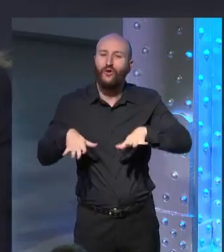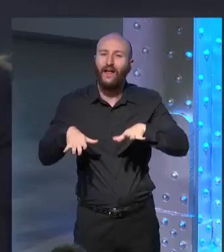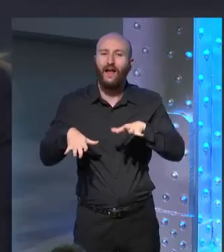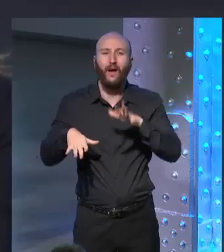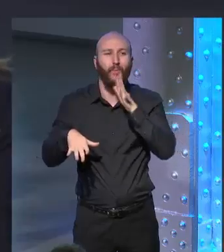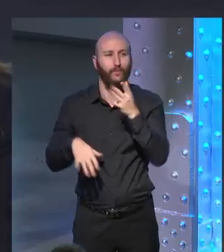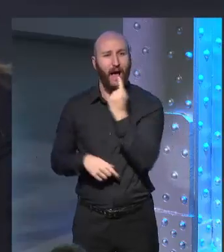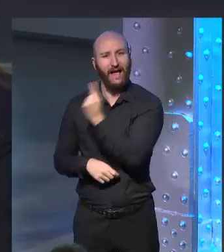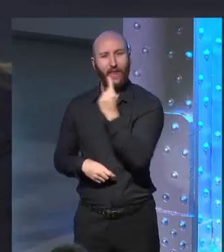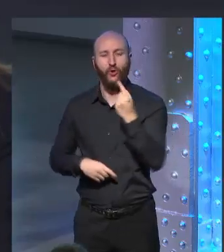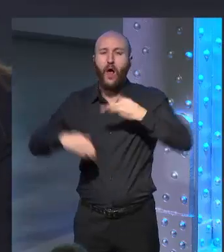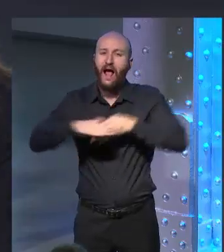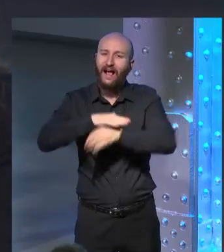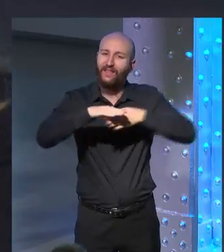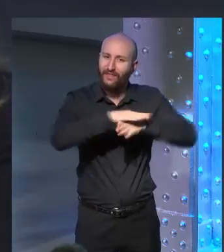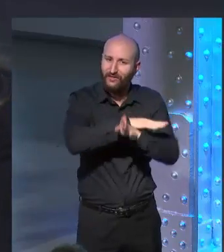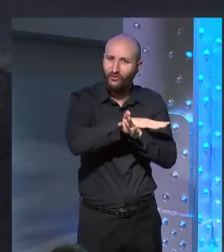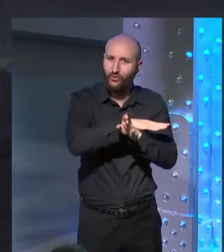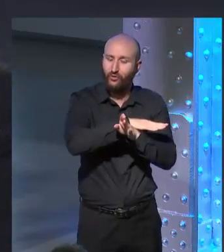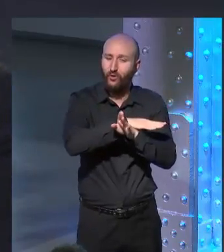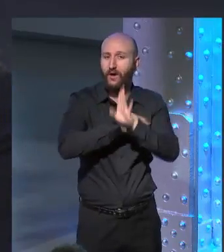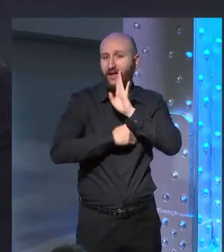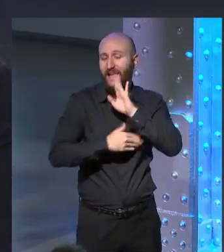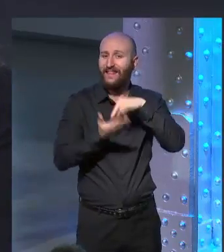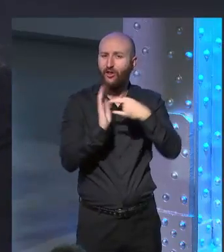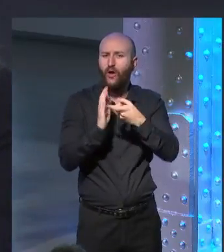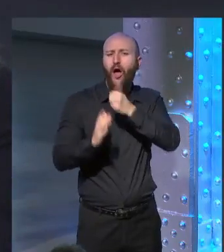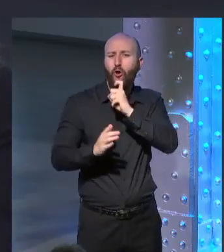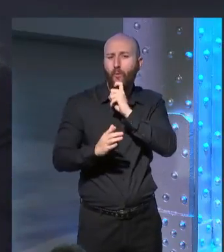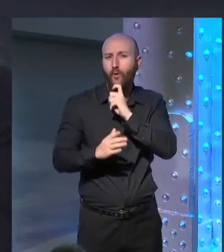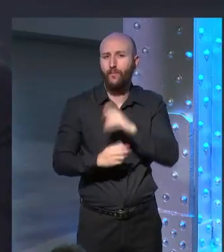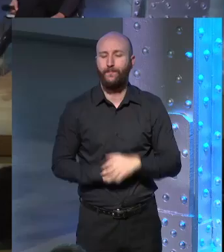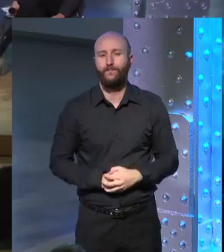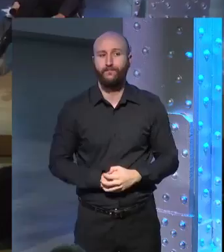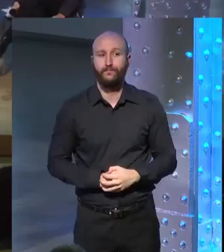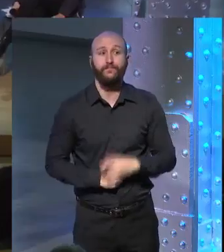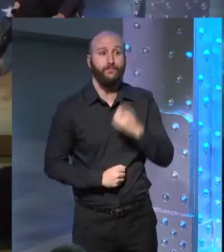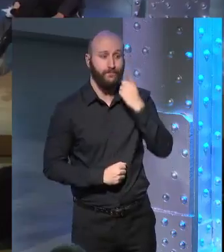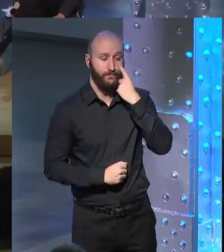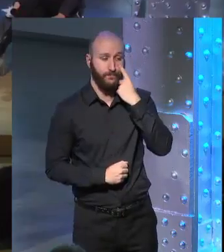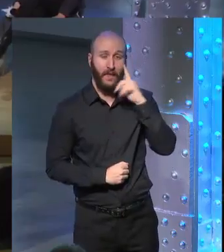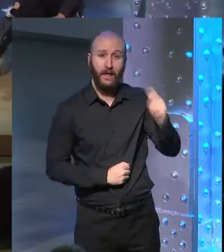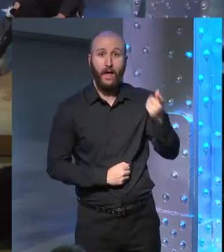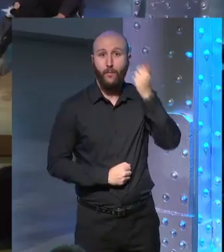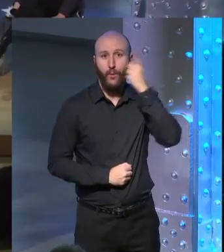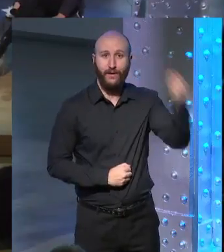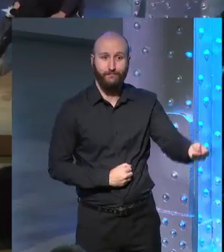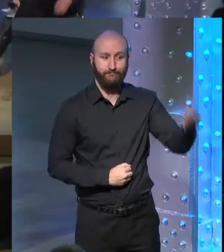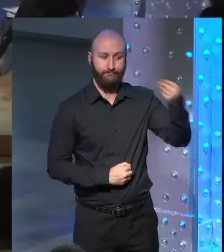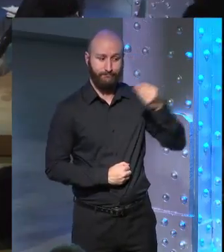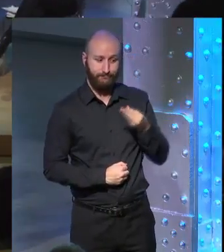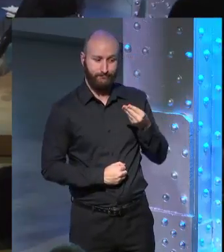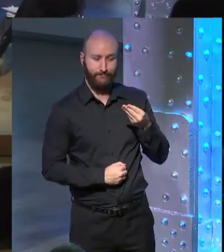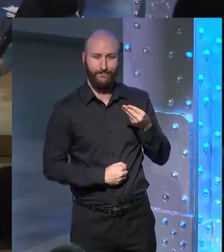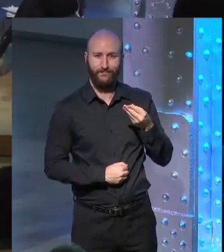que cada uno haya tenido acceso a esa tecnología, ¿no? A ver, a mí cuando me dieron el móvil me hicieron como